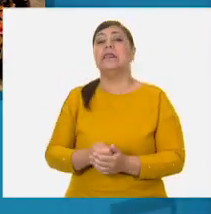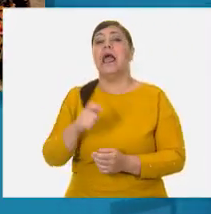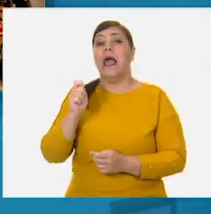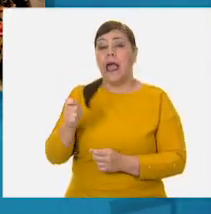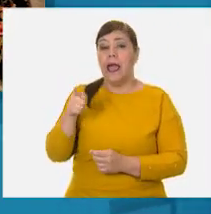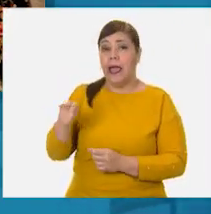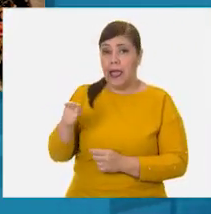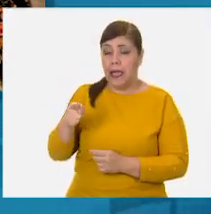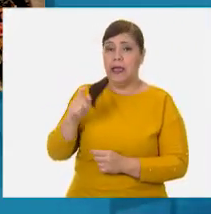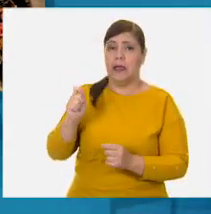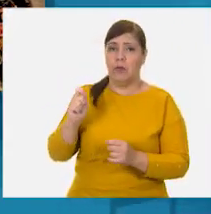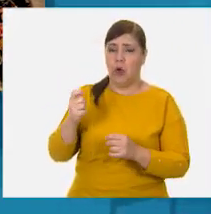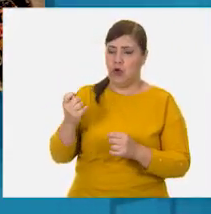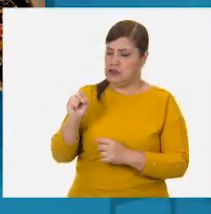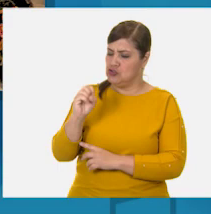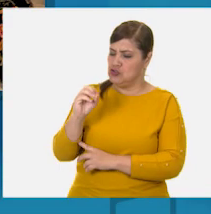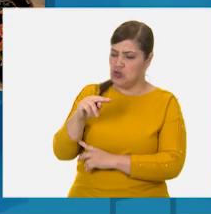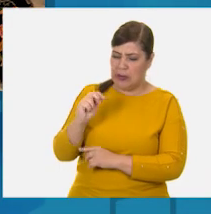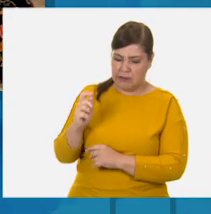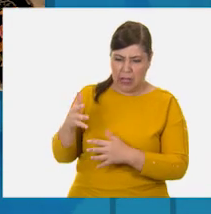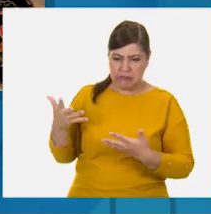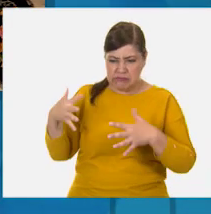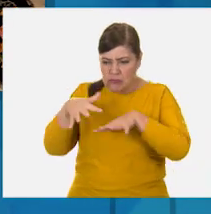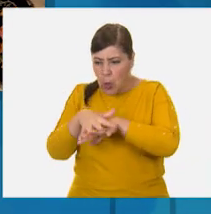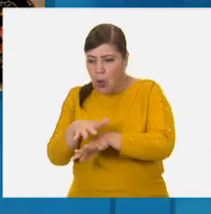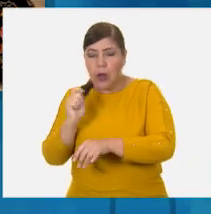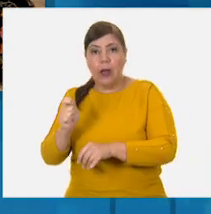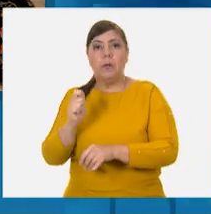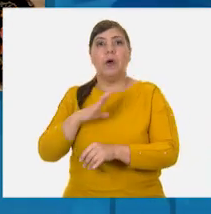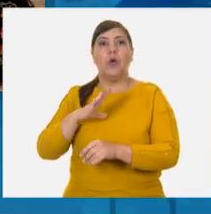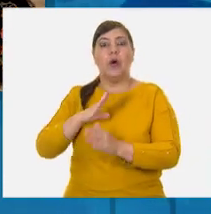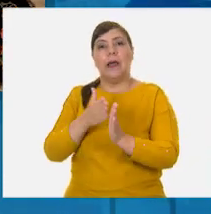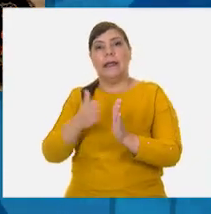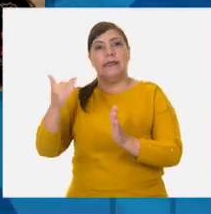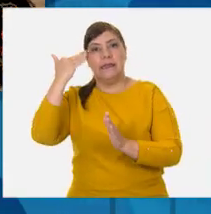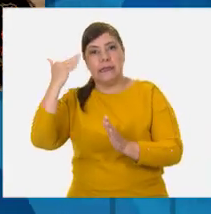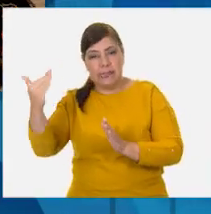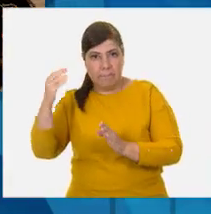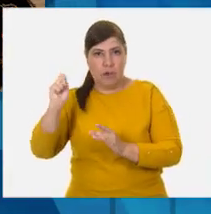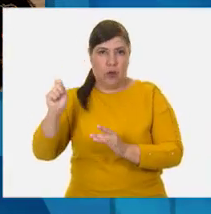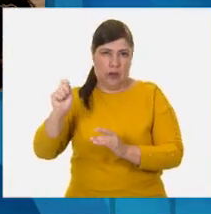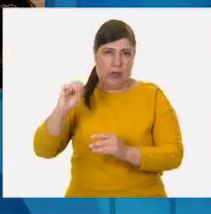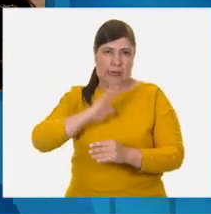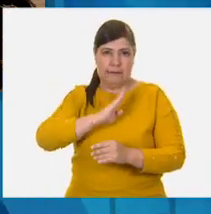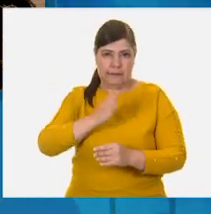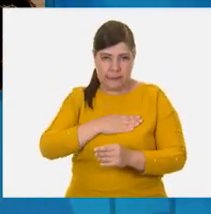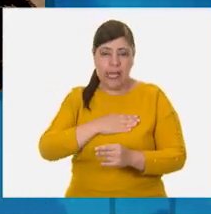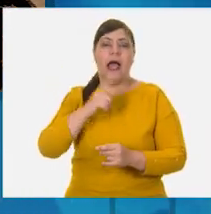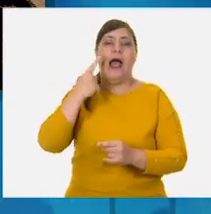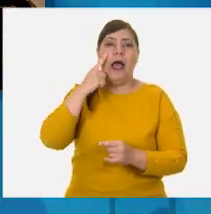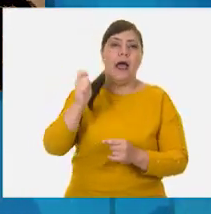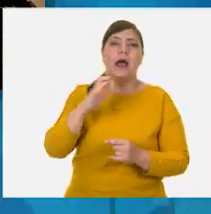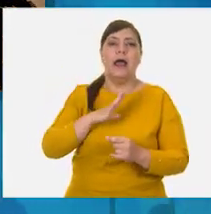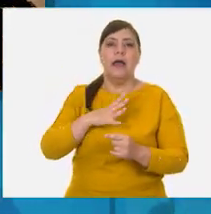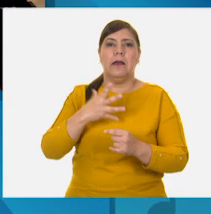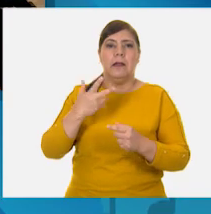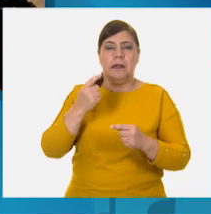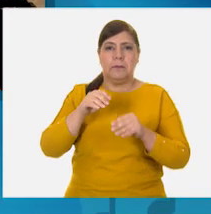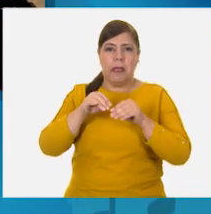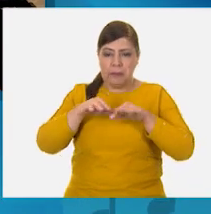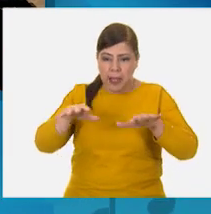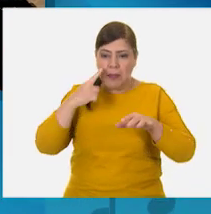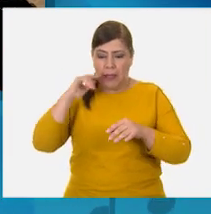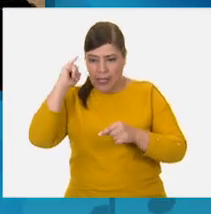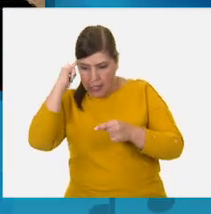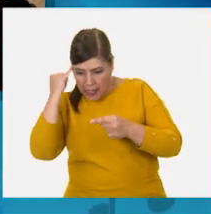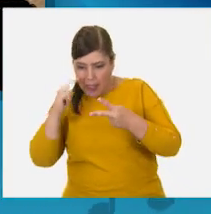de los procesos de mestizaje cultural que se dieron durante el periodo colonial y tiene influencia de diversos pueblos como el